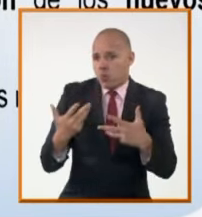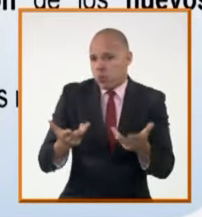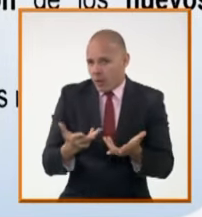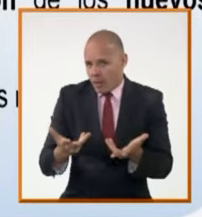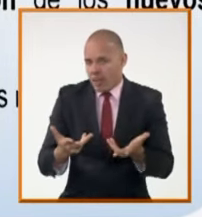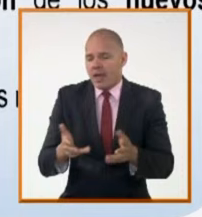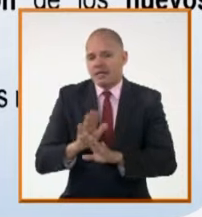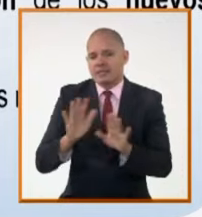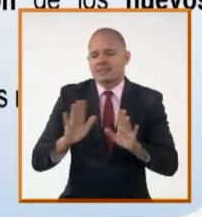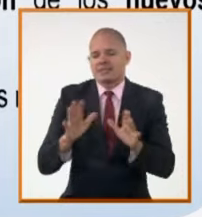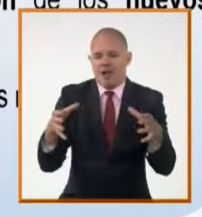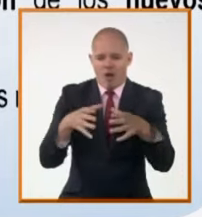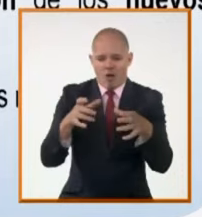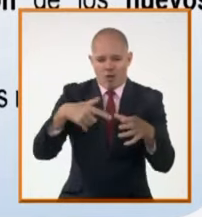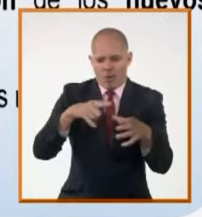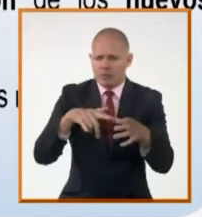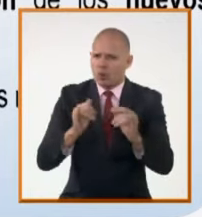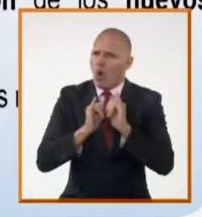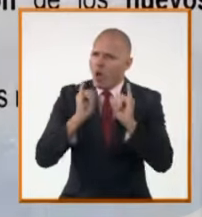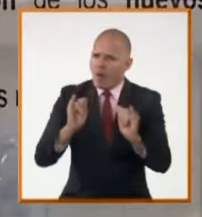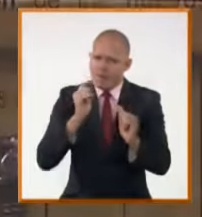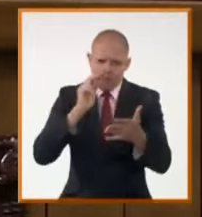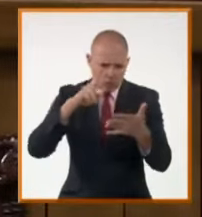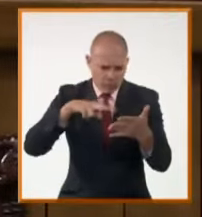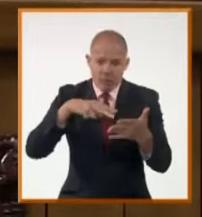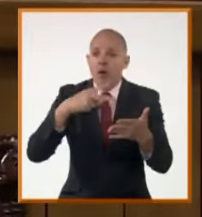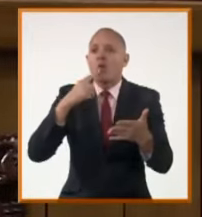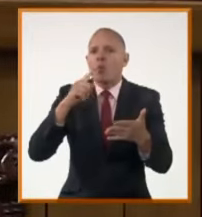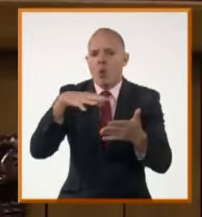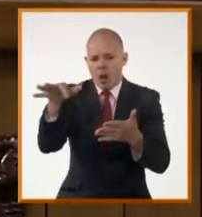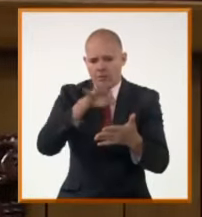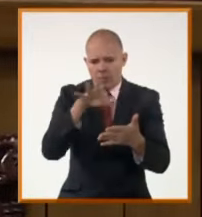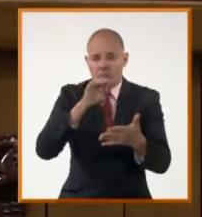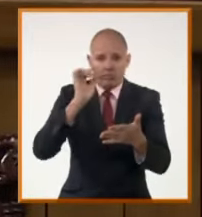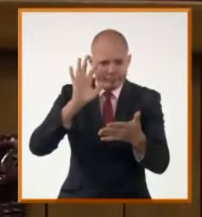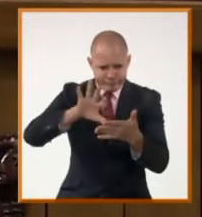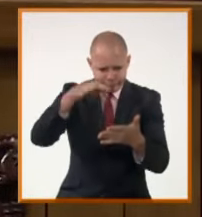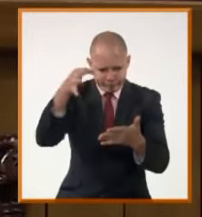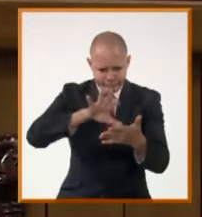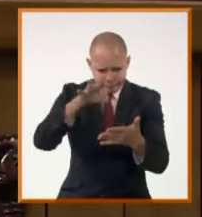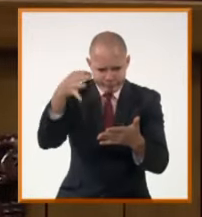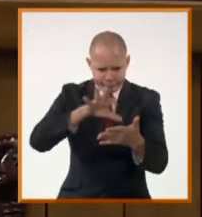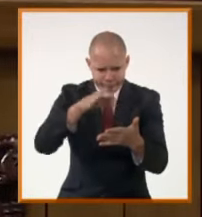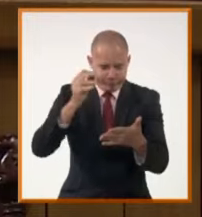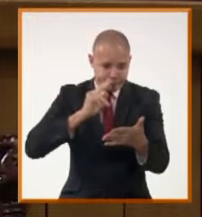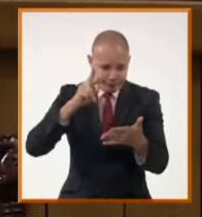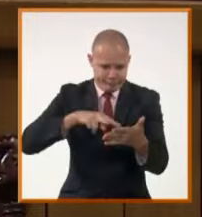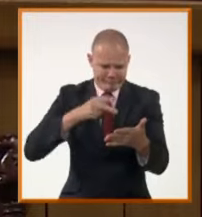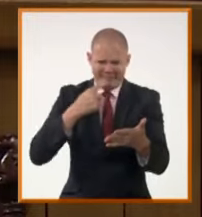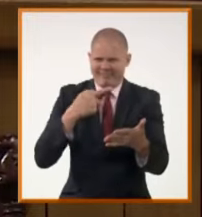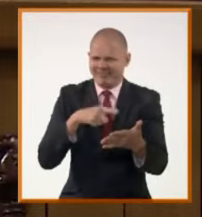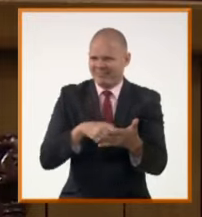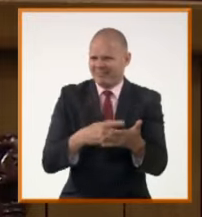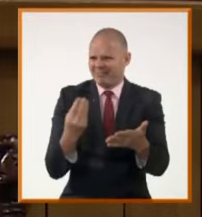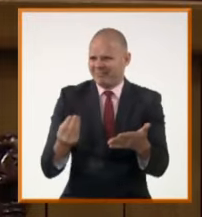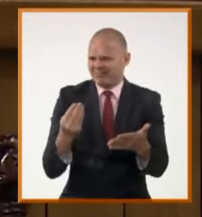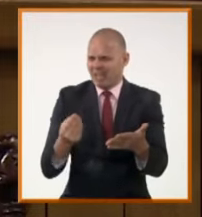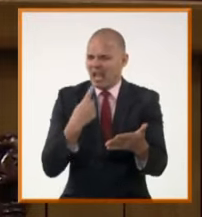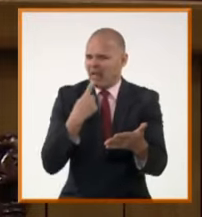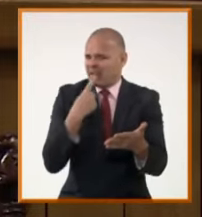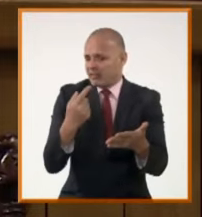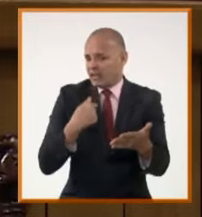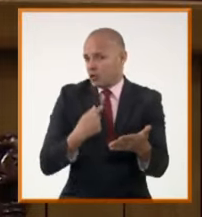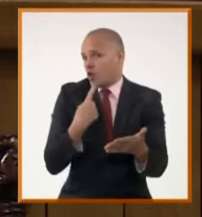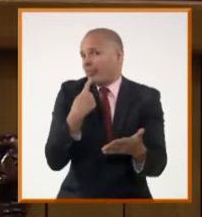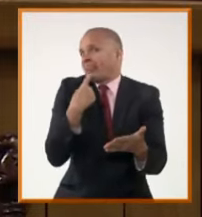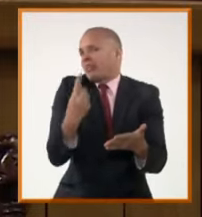esto. Vaya, páginas y páginas de especulaciones de que si yo dije esto. Yo quiero ratificar